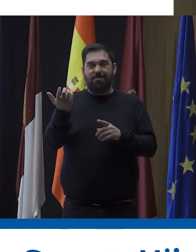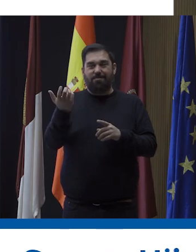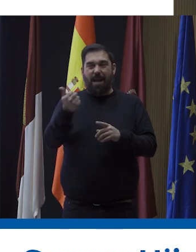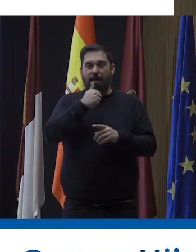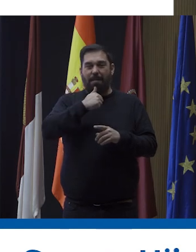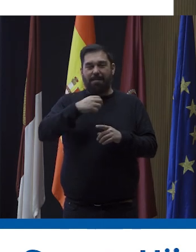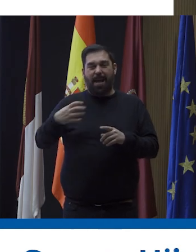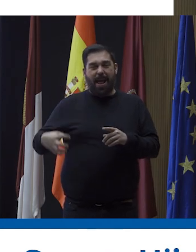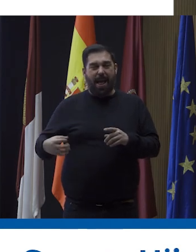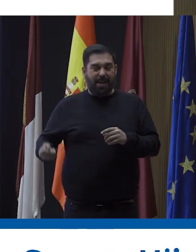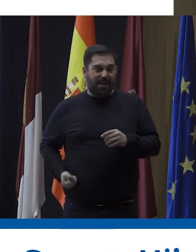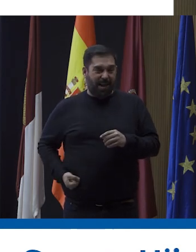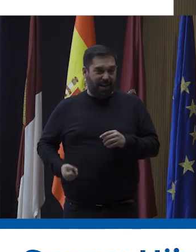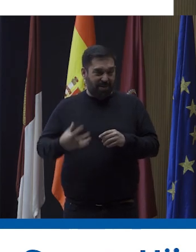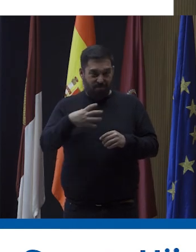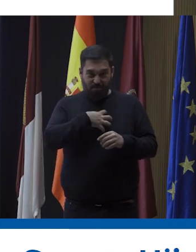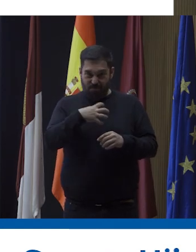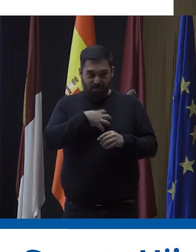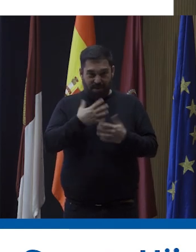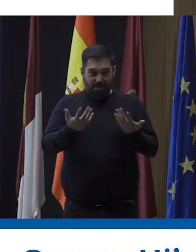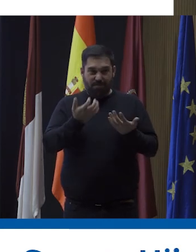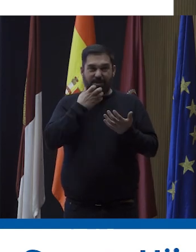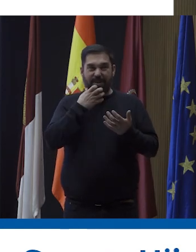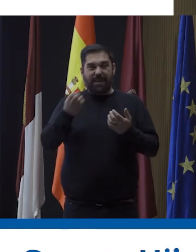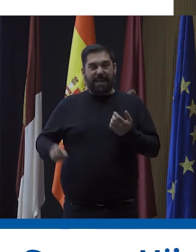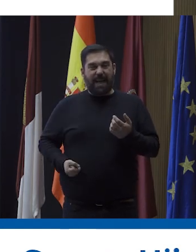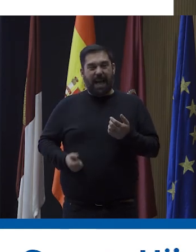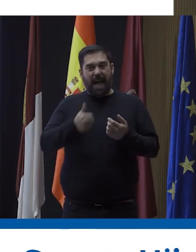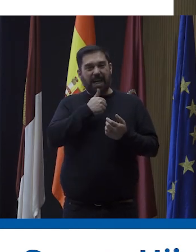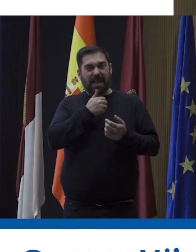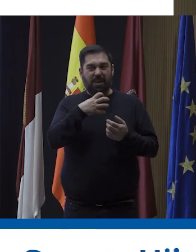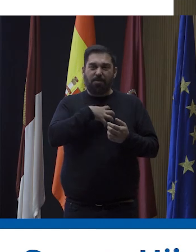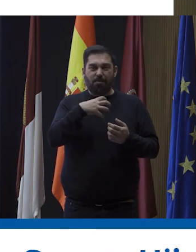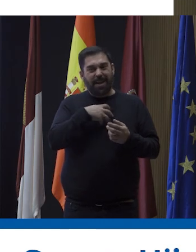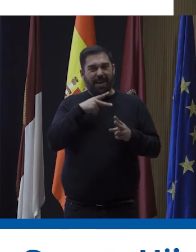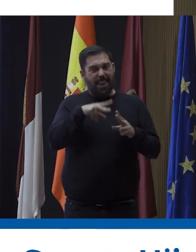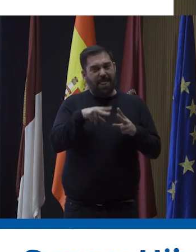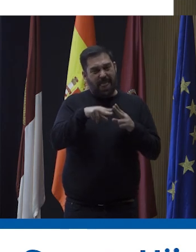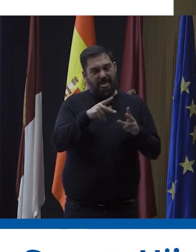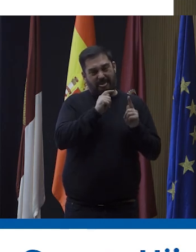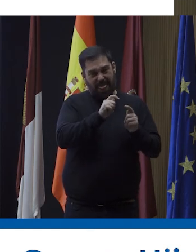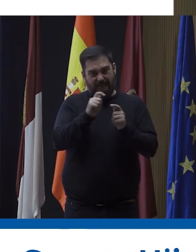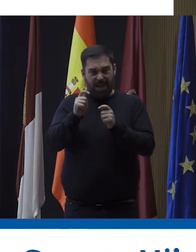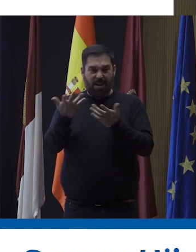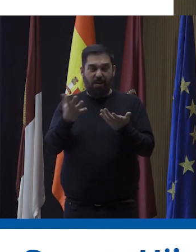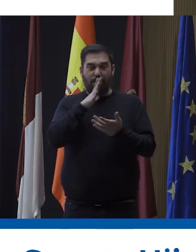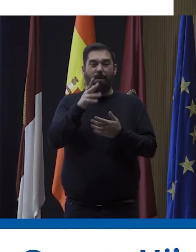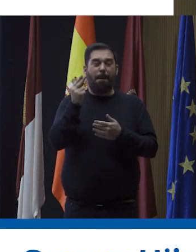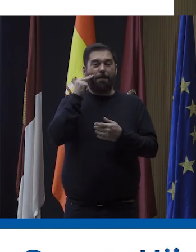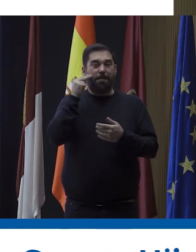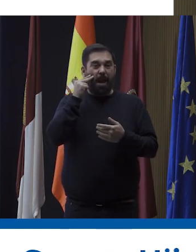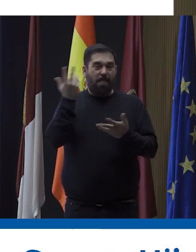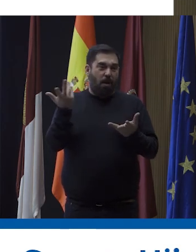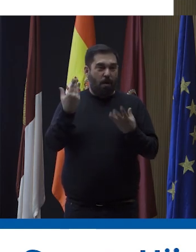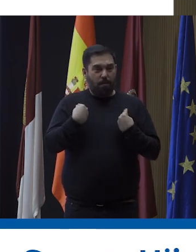el hecho de tener escapes de heces limita muchísimo a las personas, ya a la hora con miedo a la